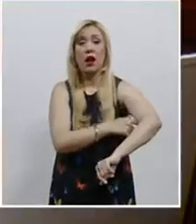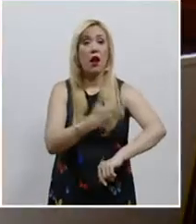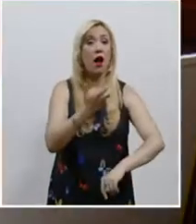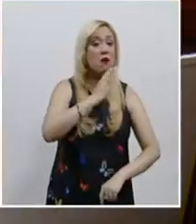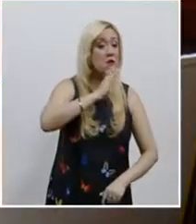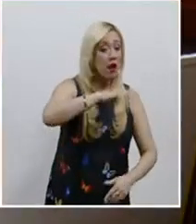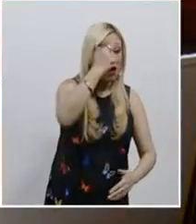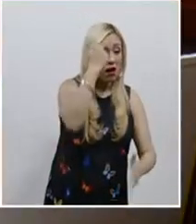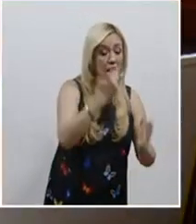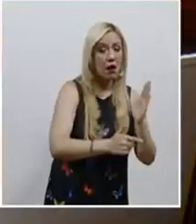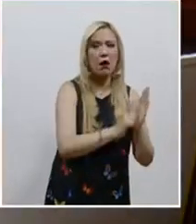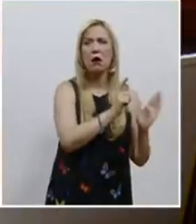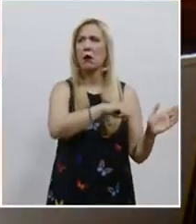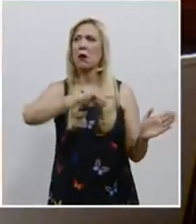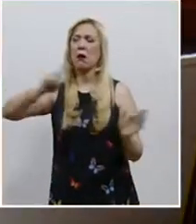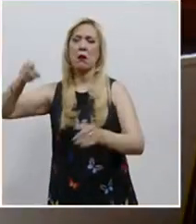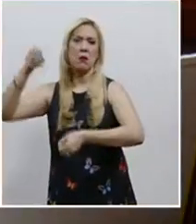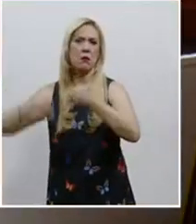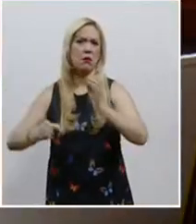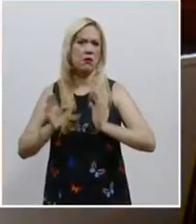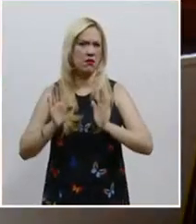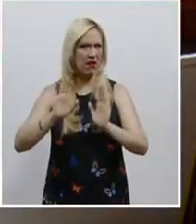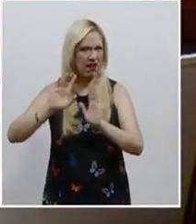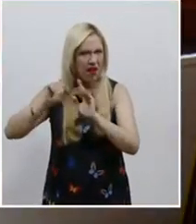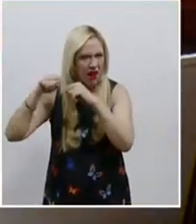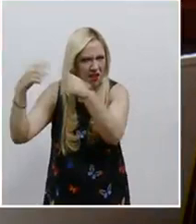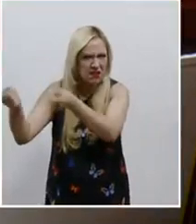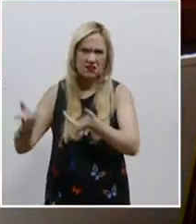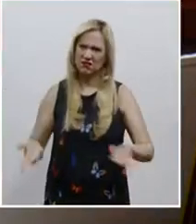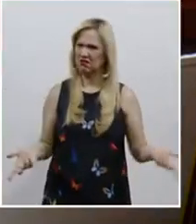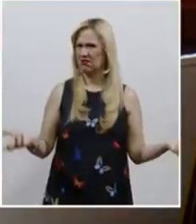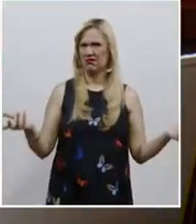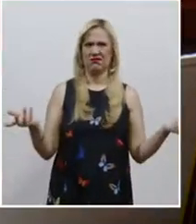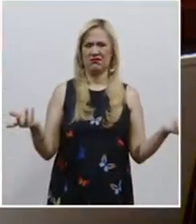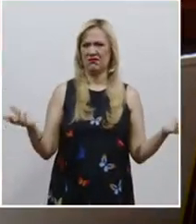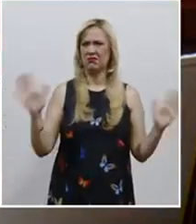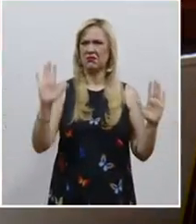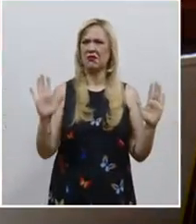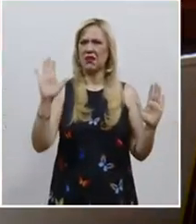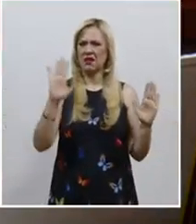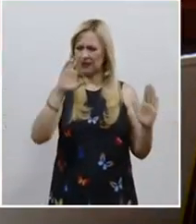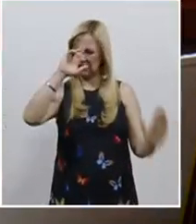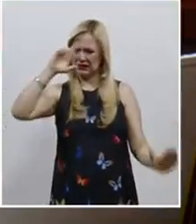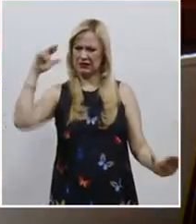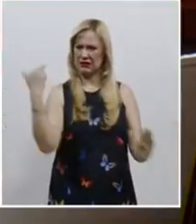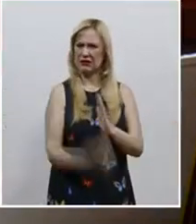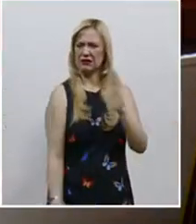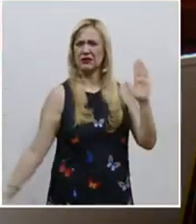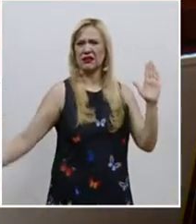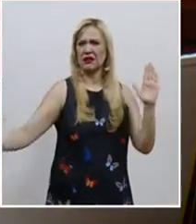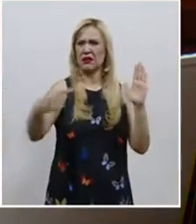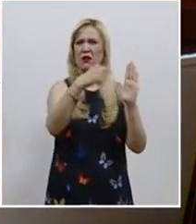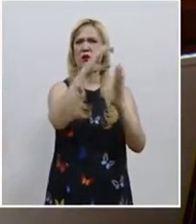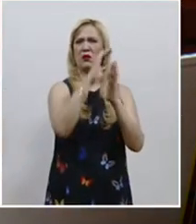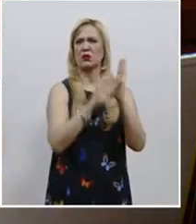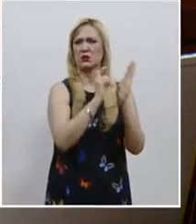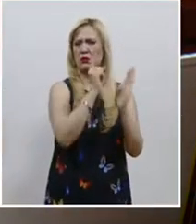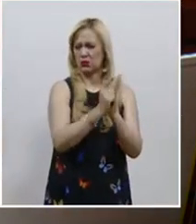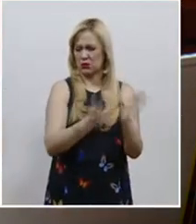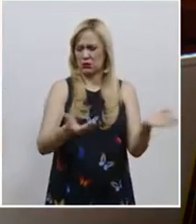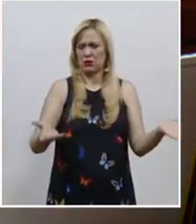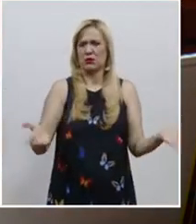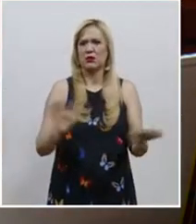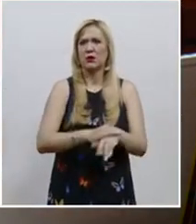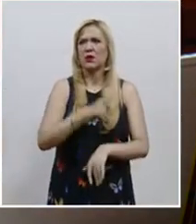De este modo, se concluye que resultaría un fraude a la Constitución Federal afirmar que esa